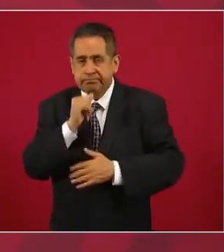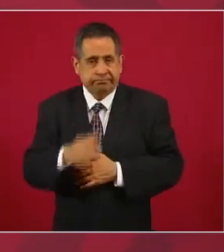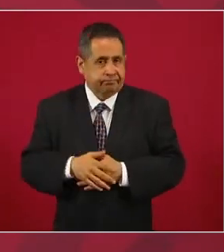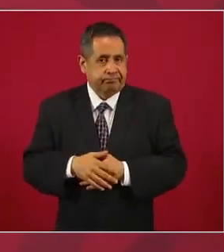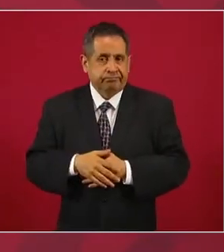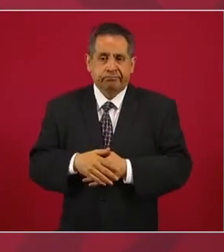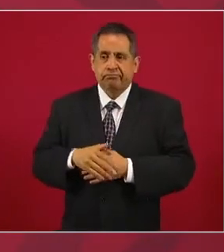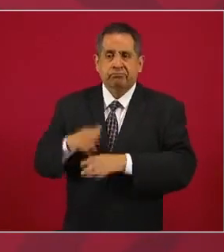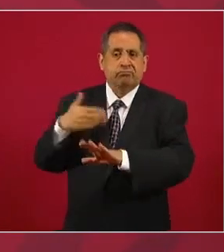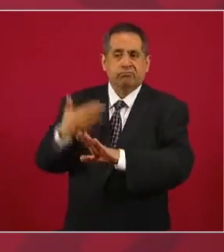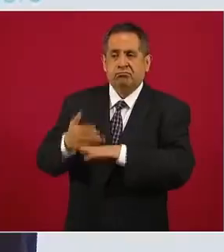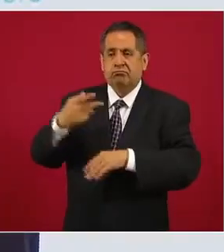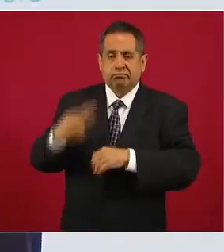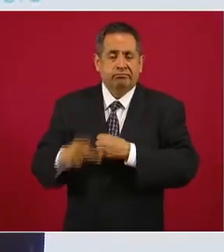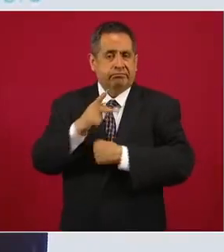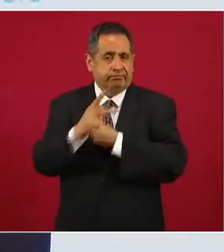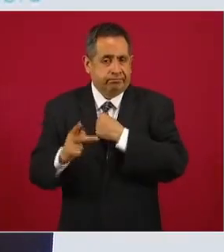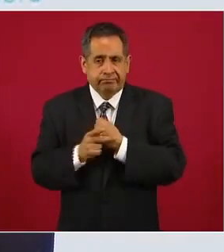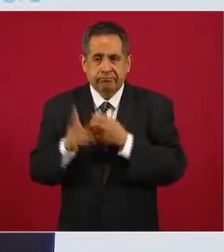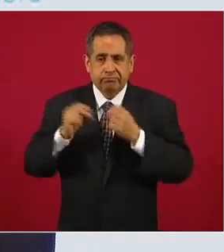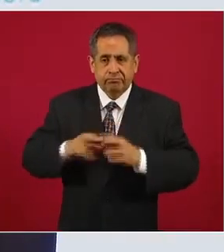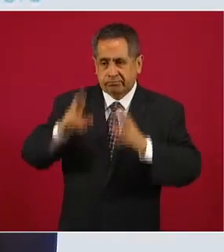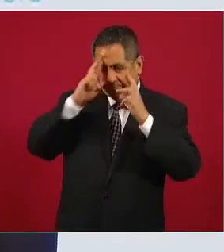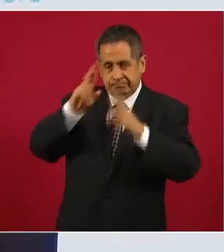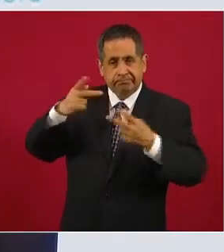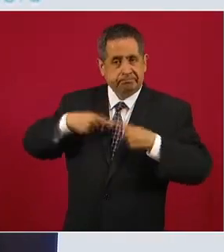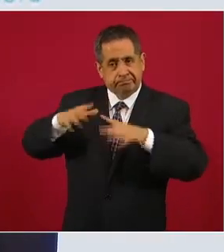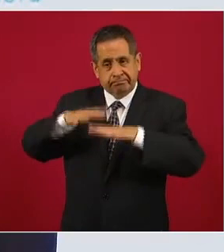antinacional y antipopular.